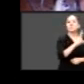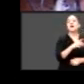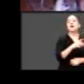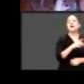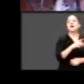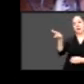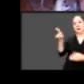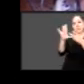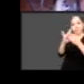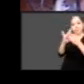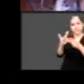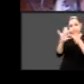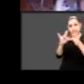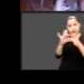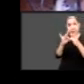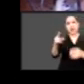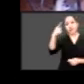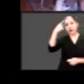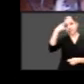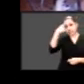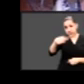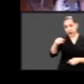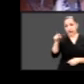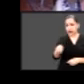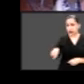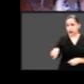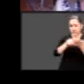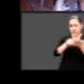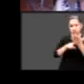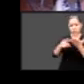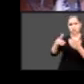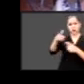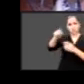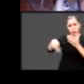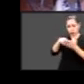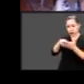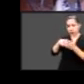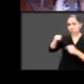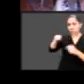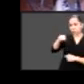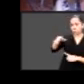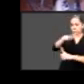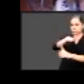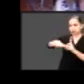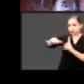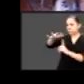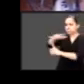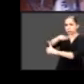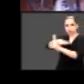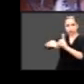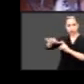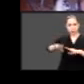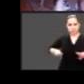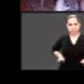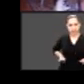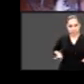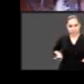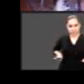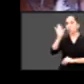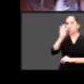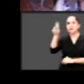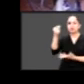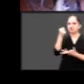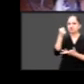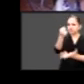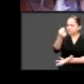escasez de recursos pues la inversión más inteligente es colocar esos recursos escasos en los primeros años de vida